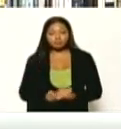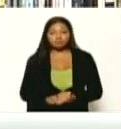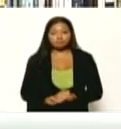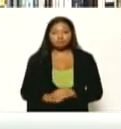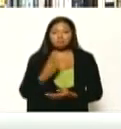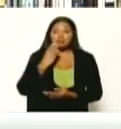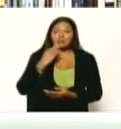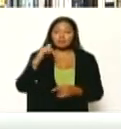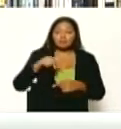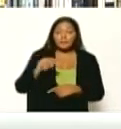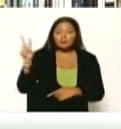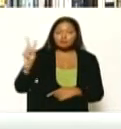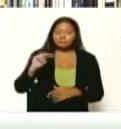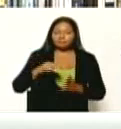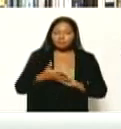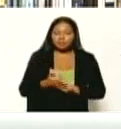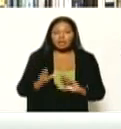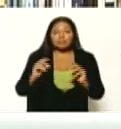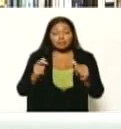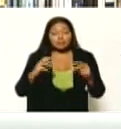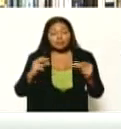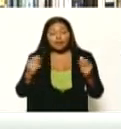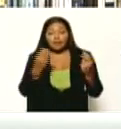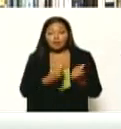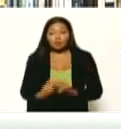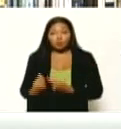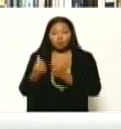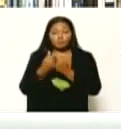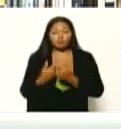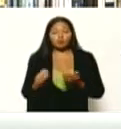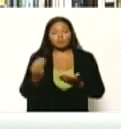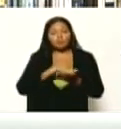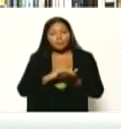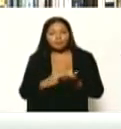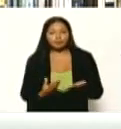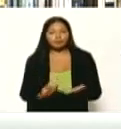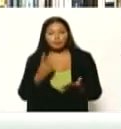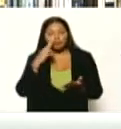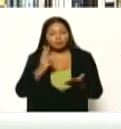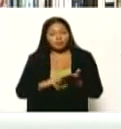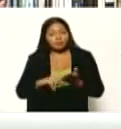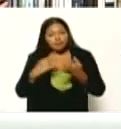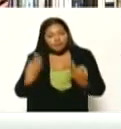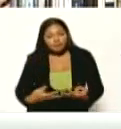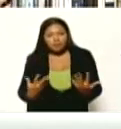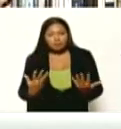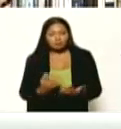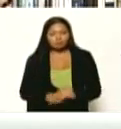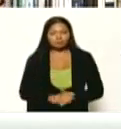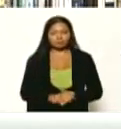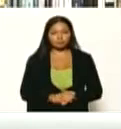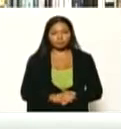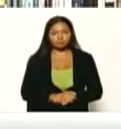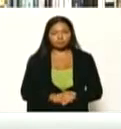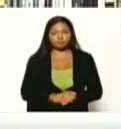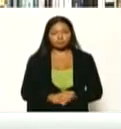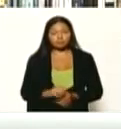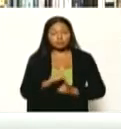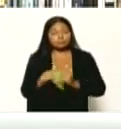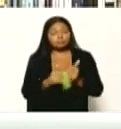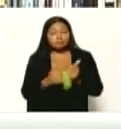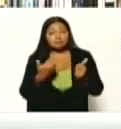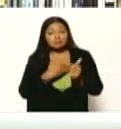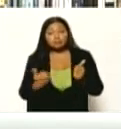experimentando una reactivación económica de la economía real, de la economía verdadera, vicepresidente.